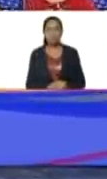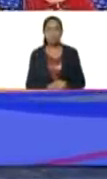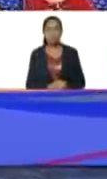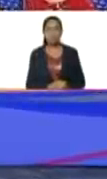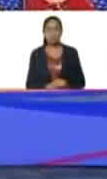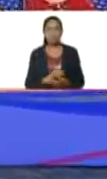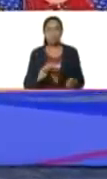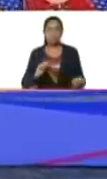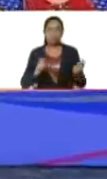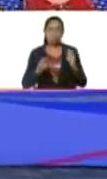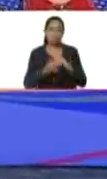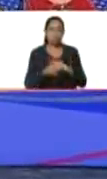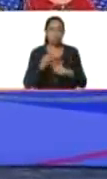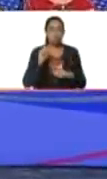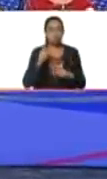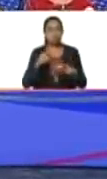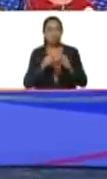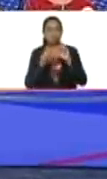convertirlo